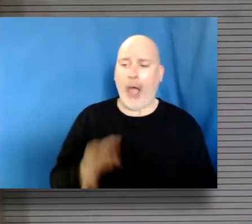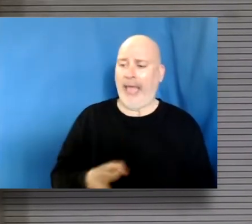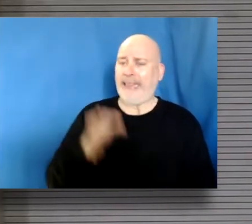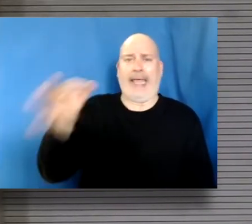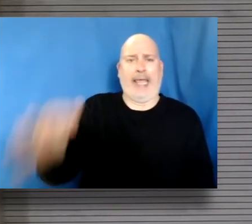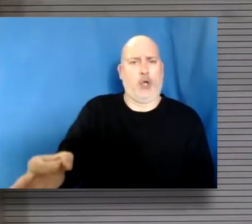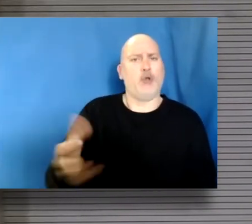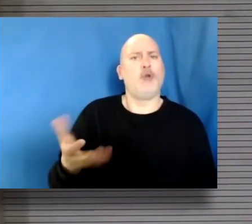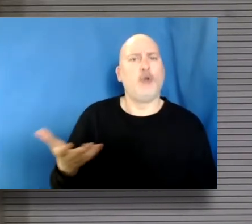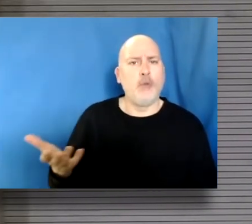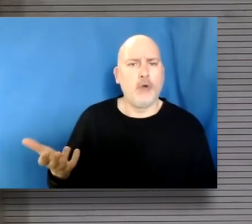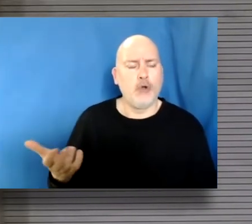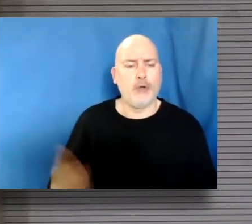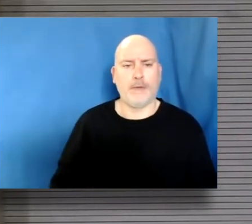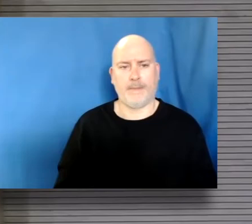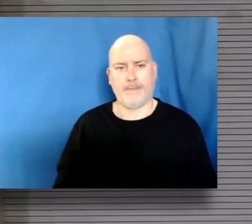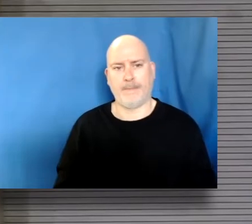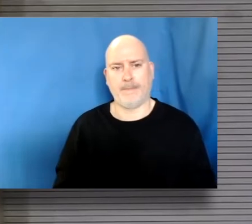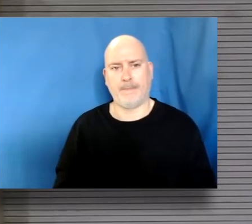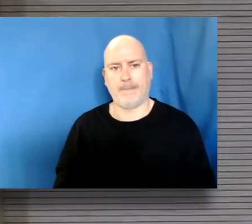Depende un poco del